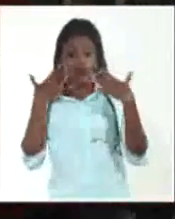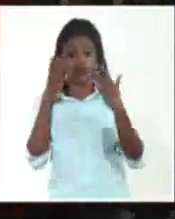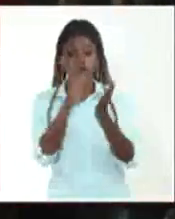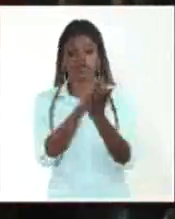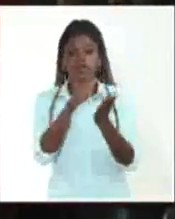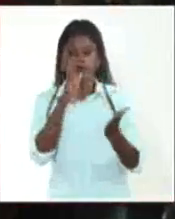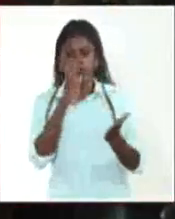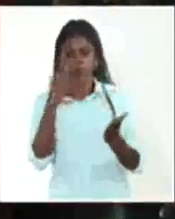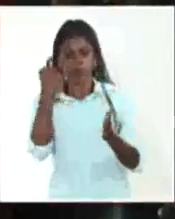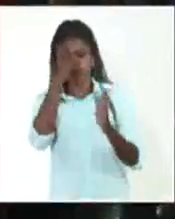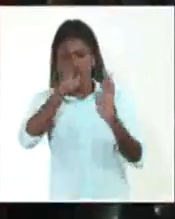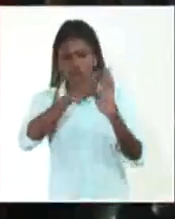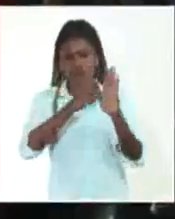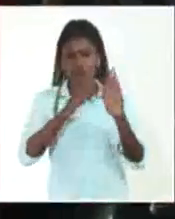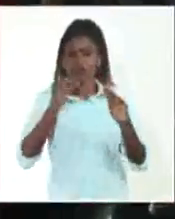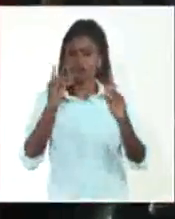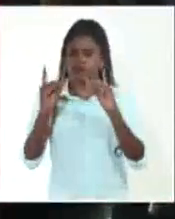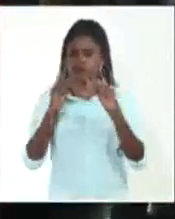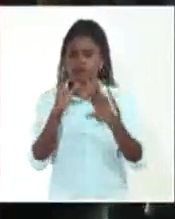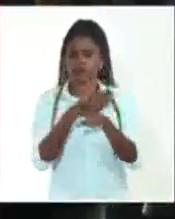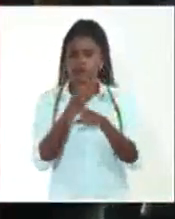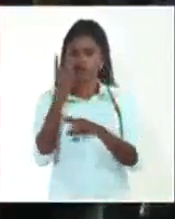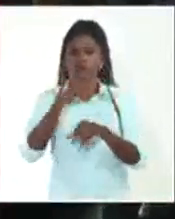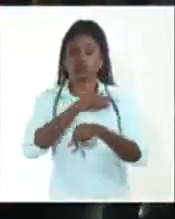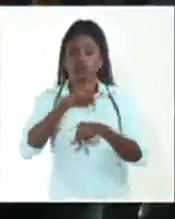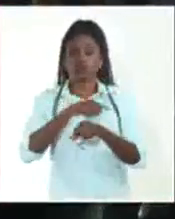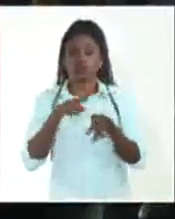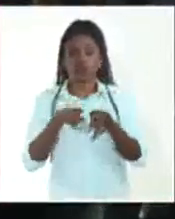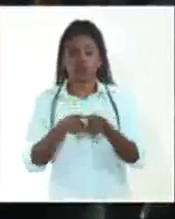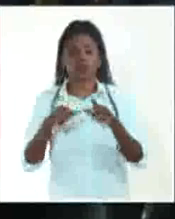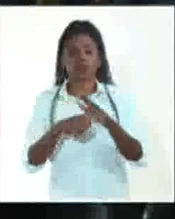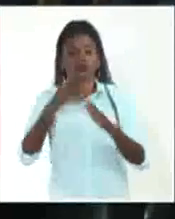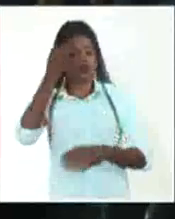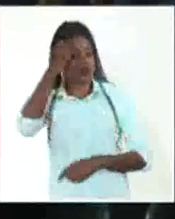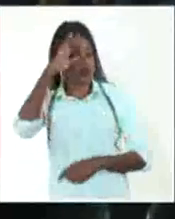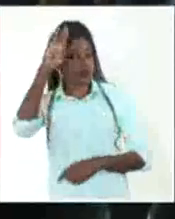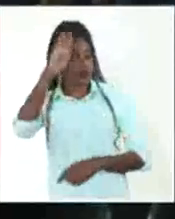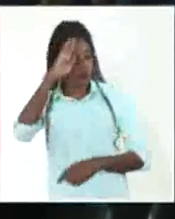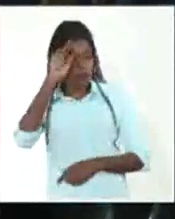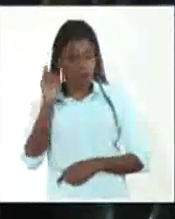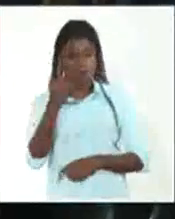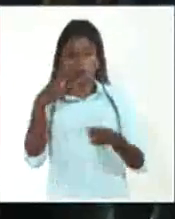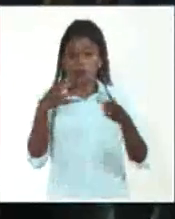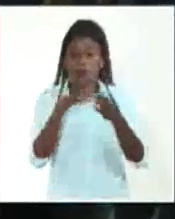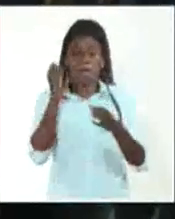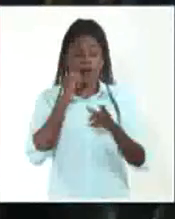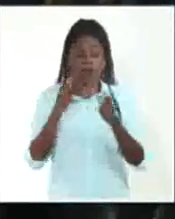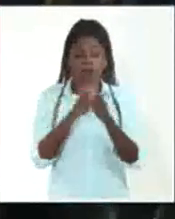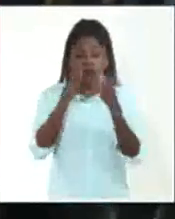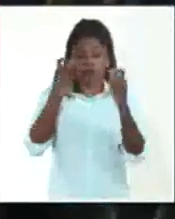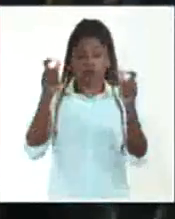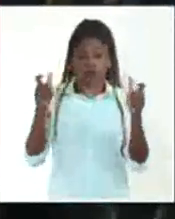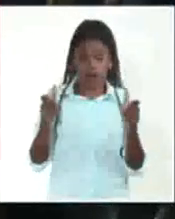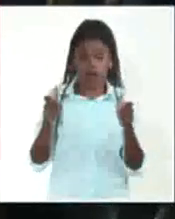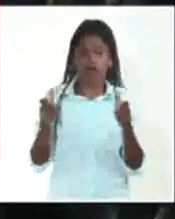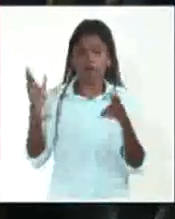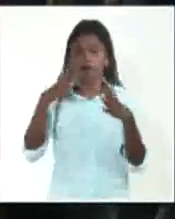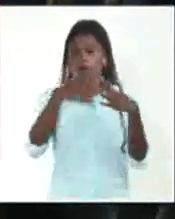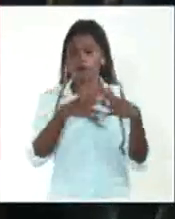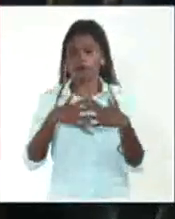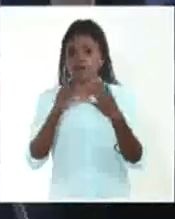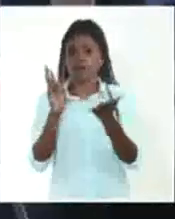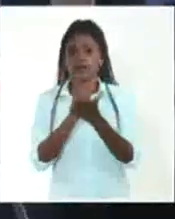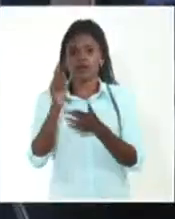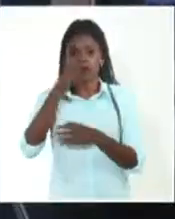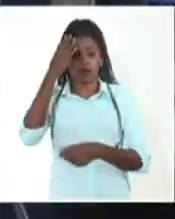compromiso caracterizaron el diálogo que por 2 horas sostuvo el presidente cubano con uno de los grupos más grandes de norteamericanos que han visitado la